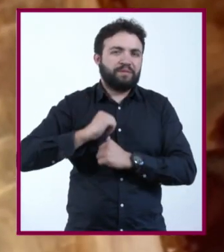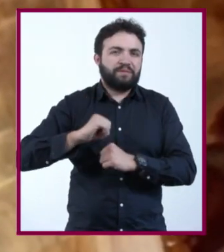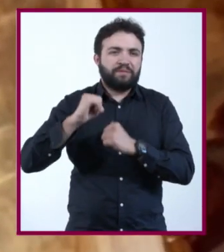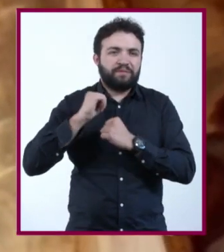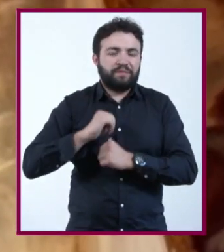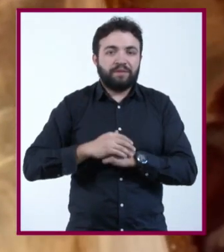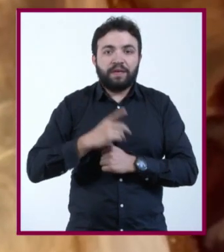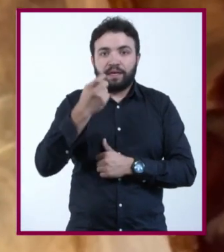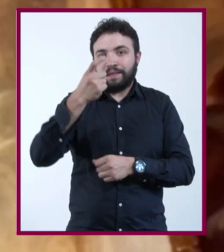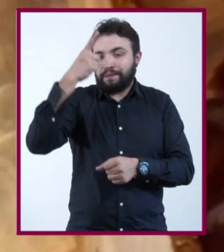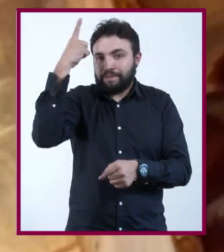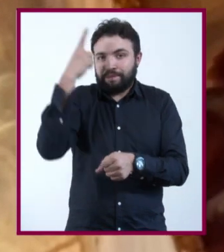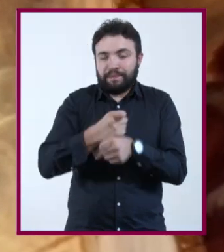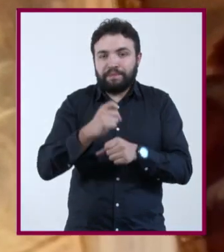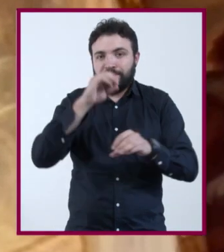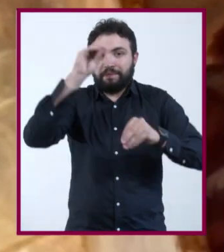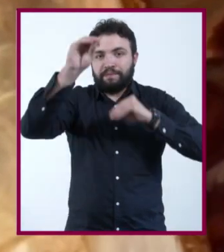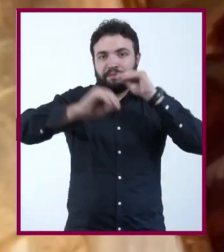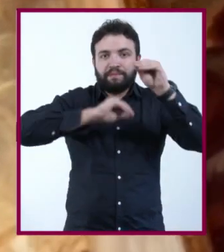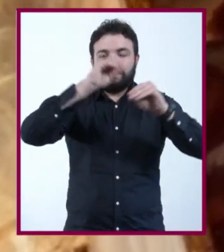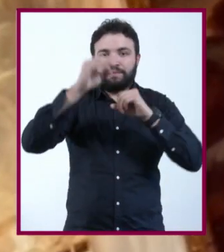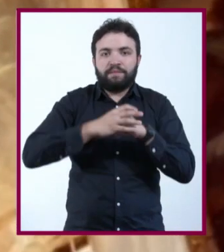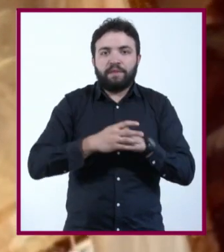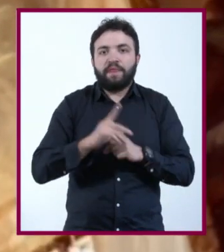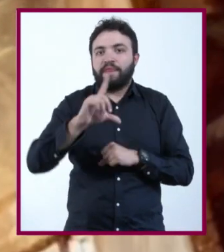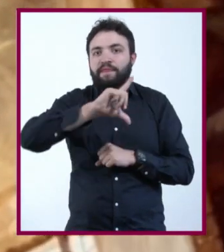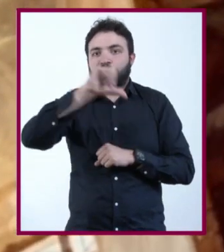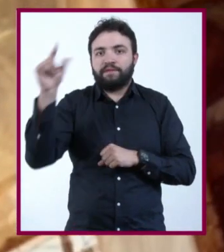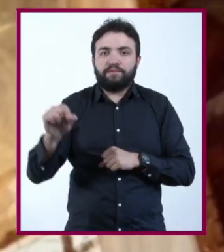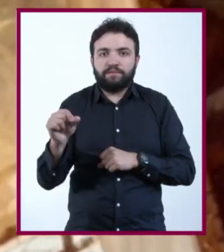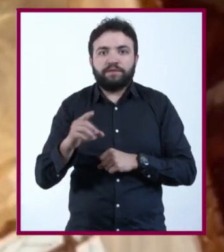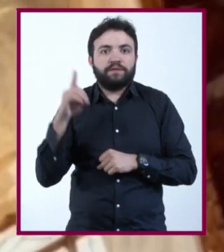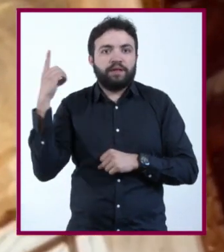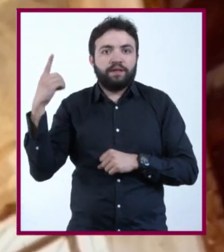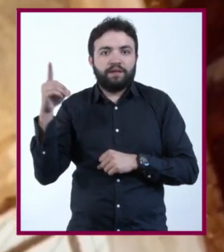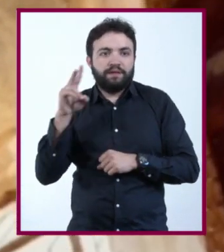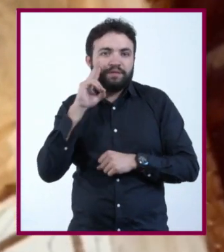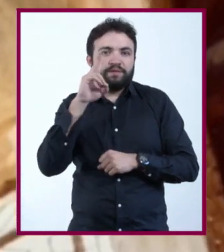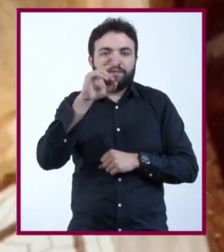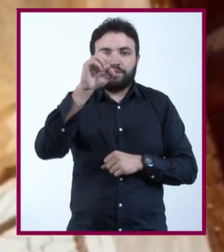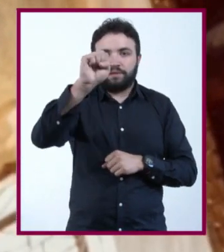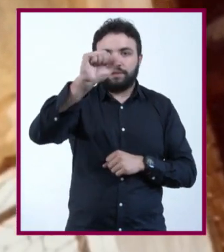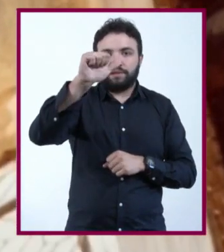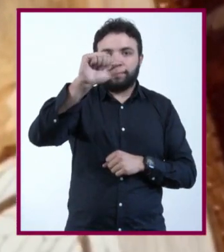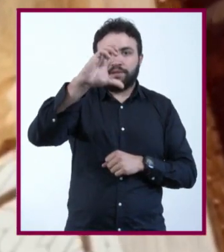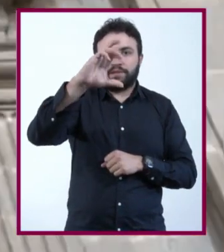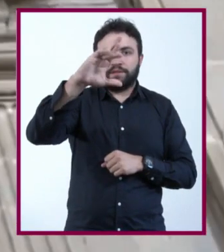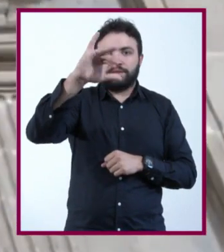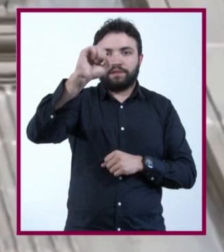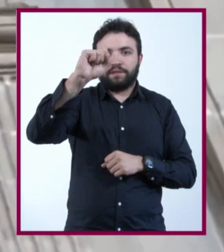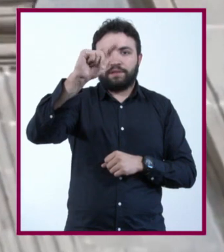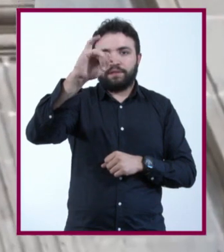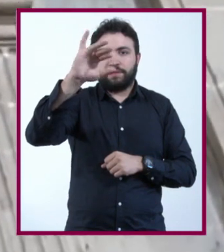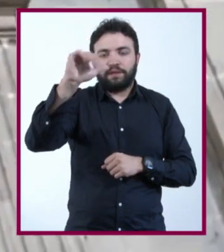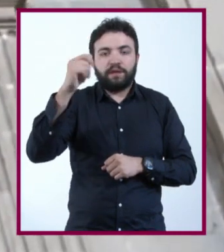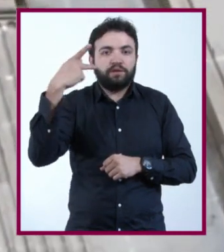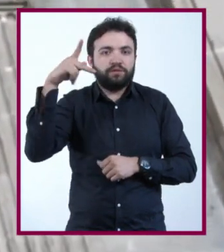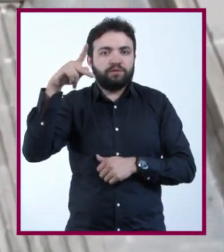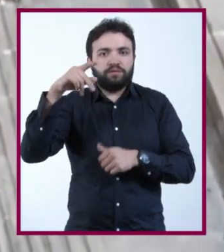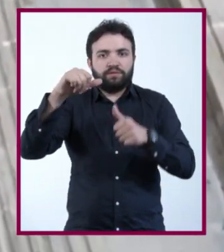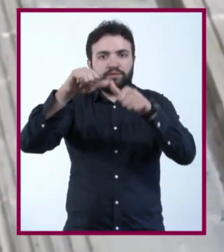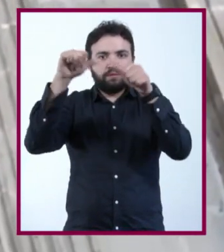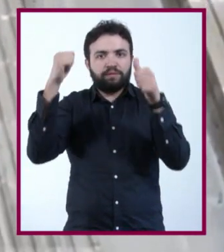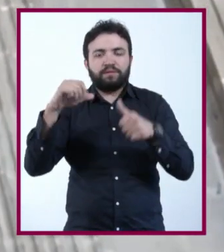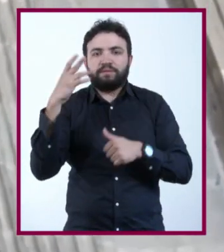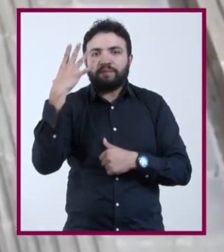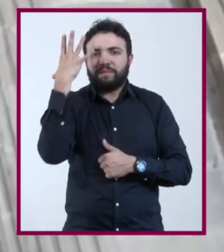estuviéramos en la Edad Media o en el temprano Renacimiento. Es lo primerito que se hizo de la catedral. Luego, a nuestra